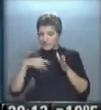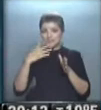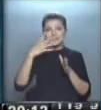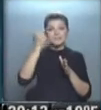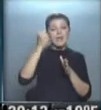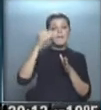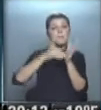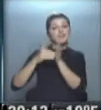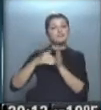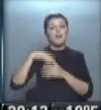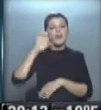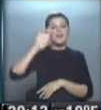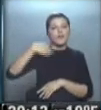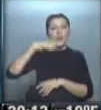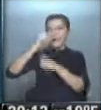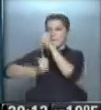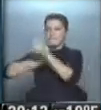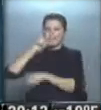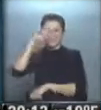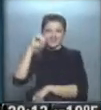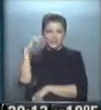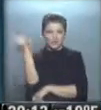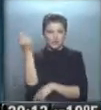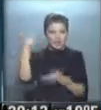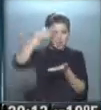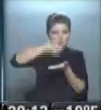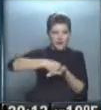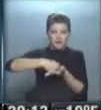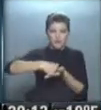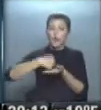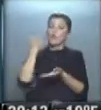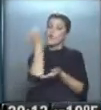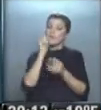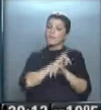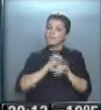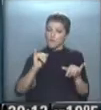de dólares por parte de empresas extranjeras, según un informe de la CEPAL.